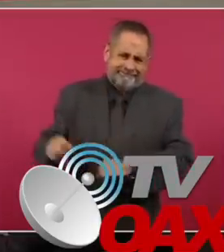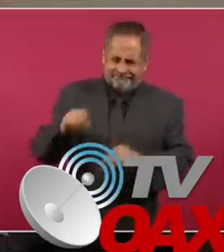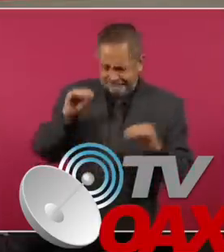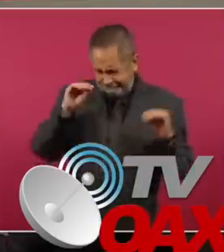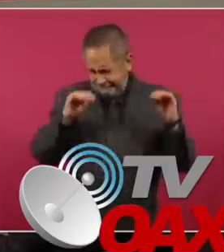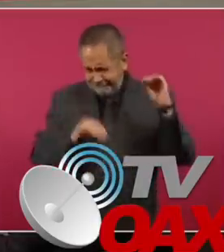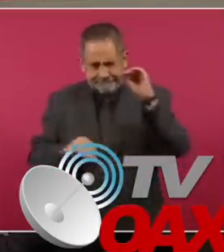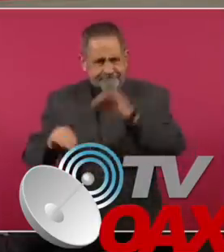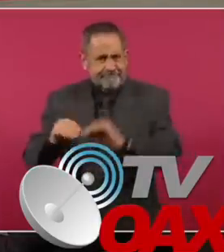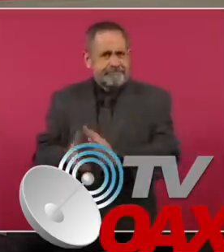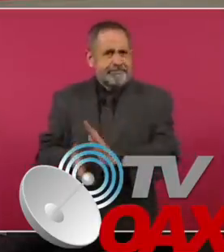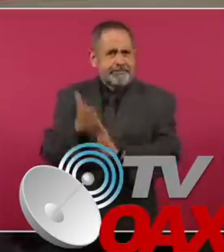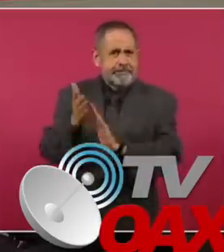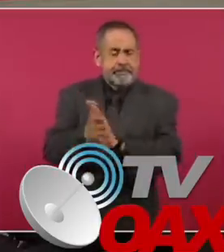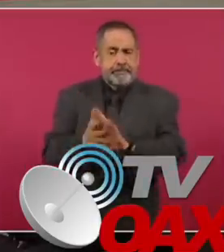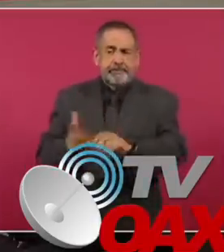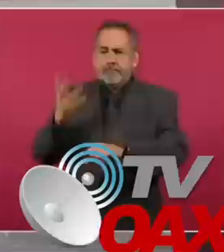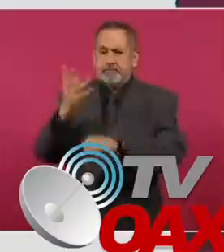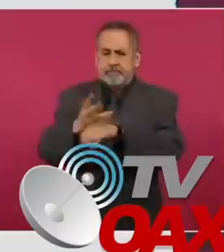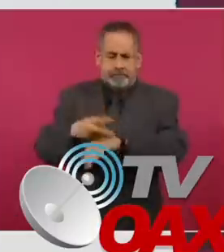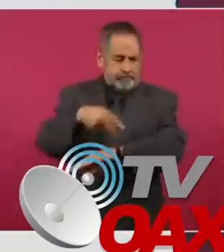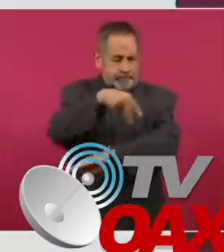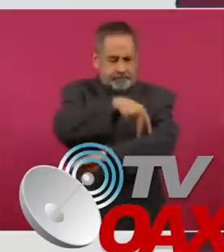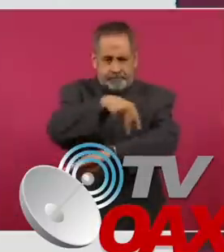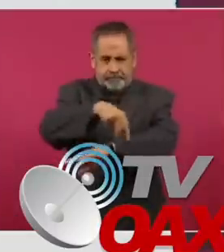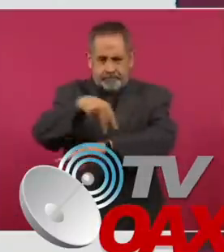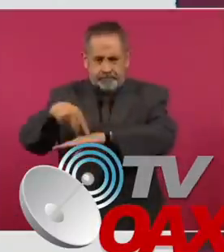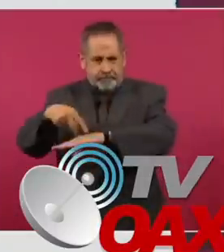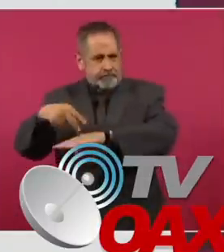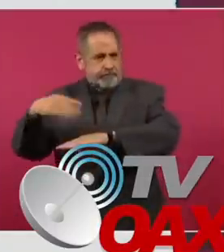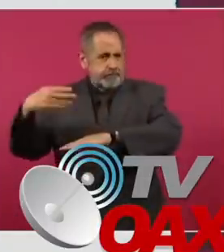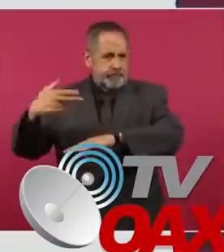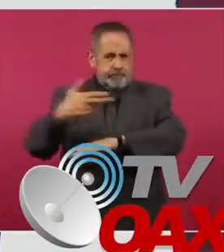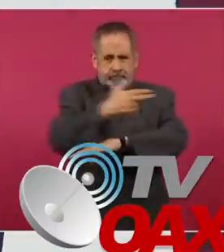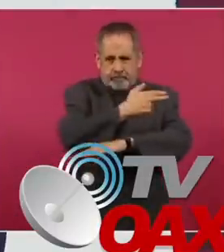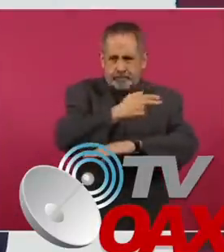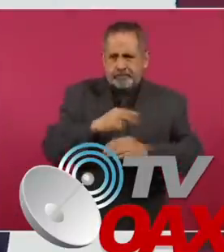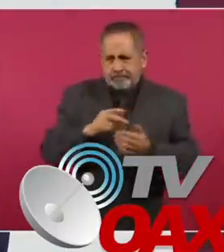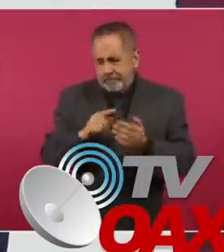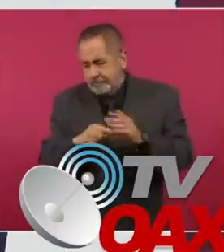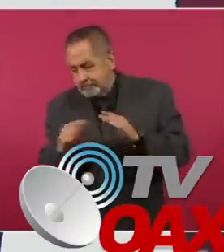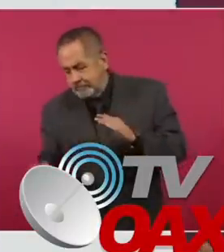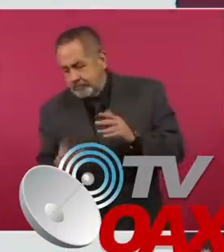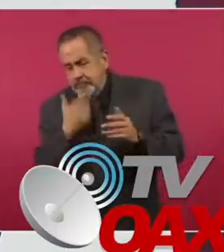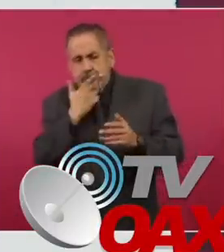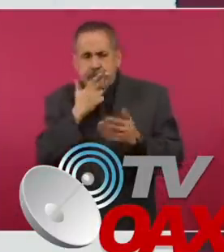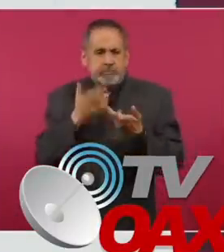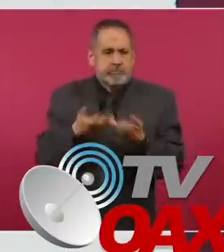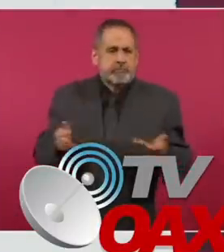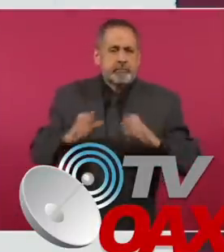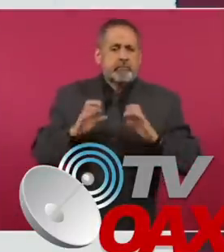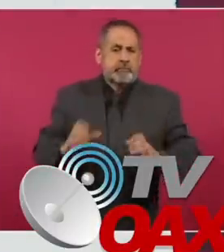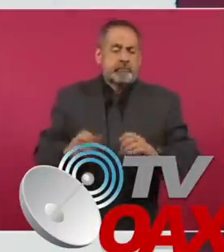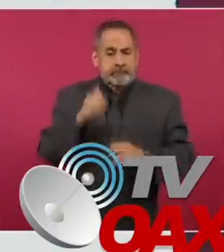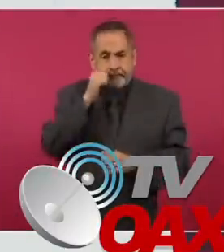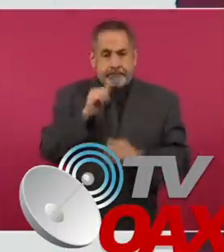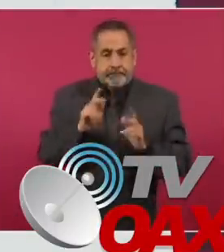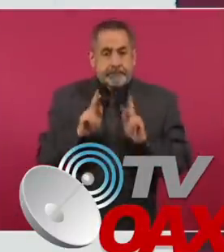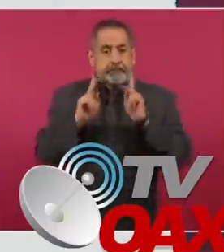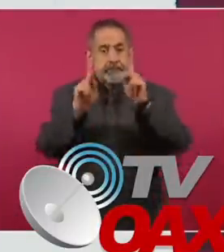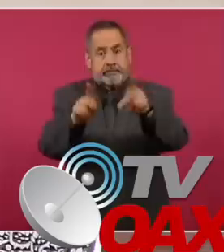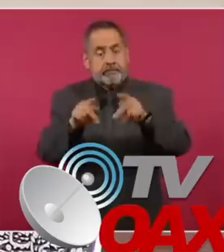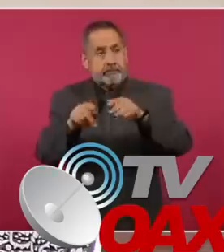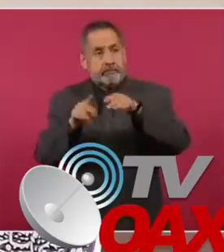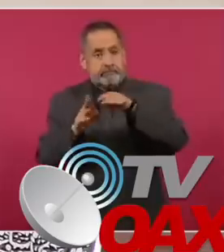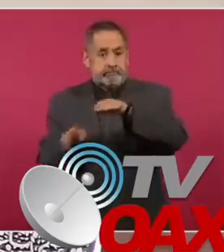construcción por motivos ambientales y de protección al medio ambiente, que es construir un puente, un